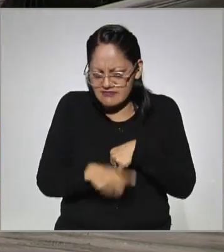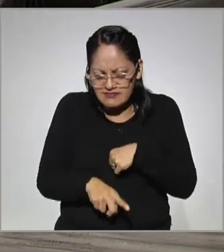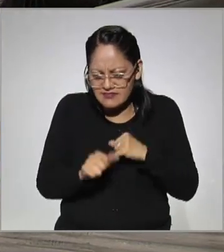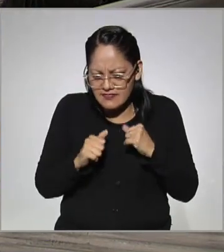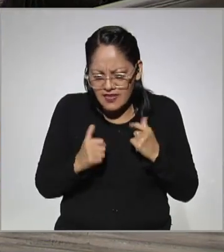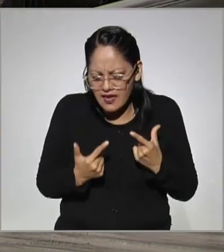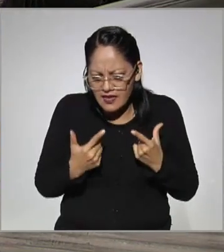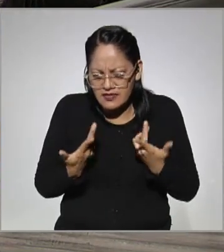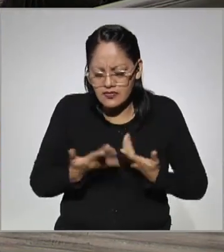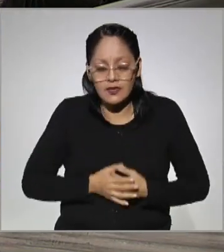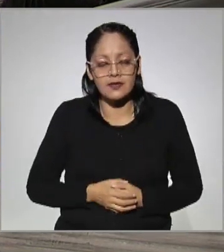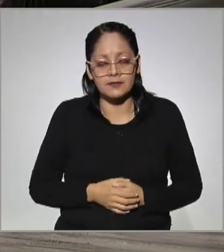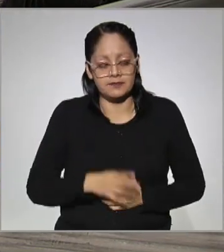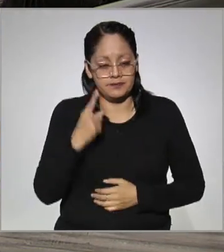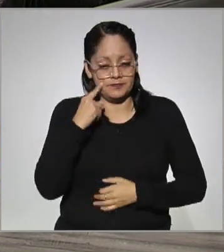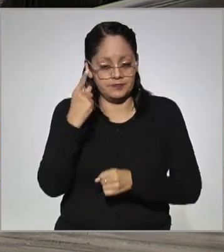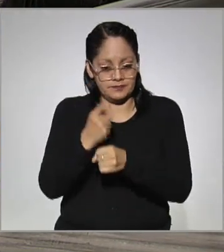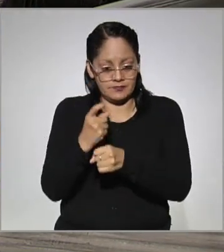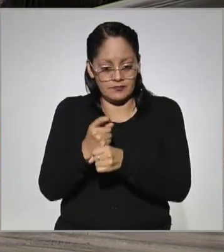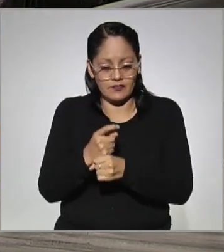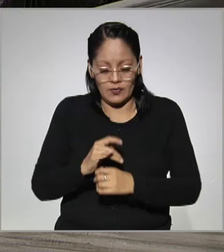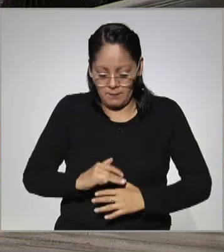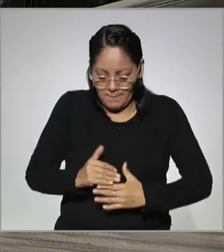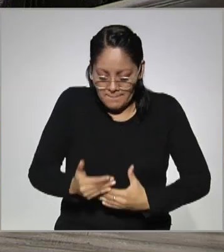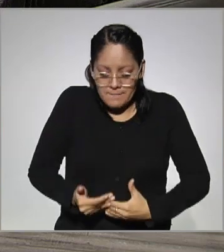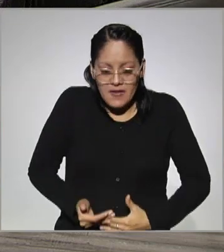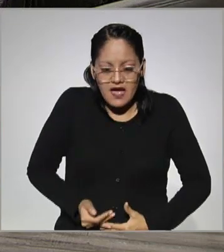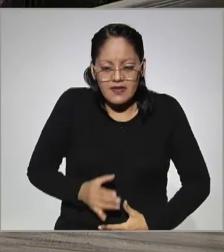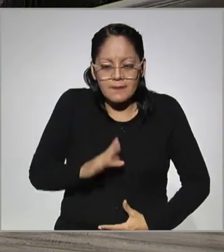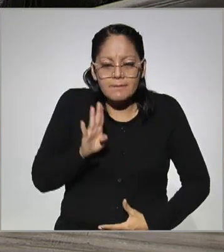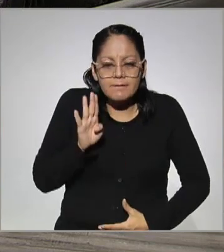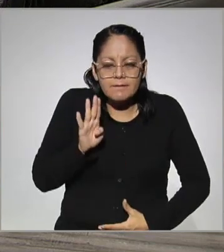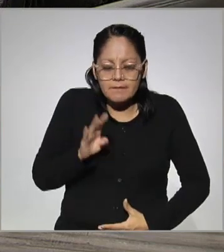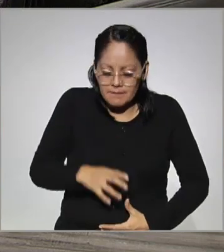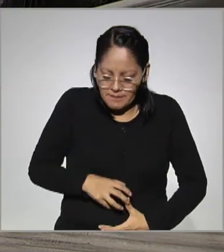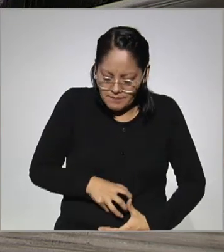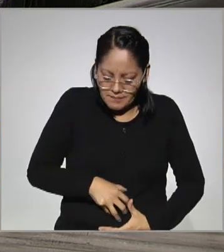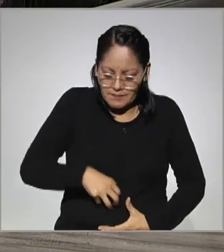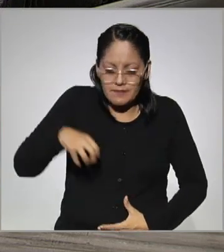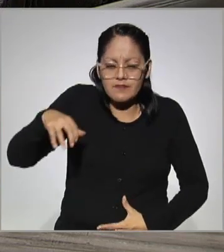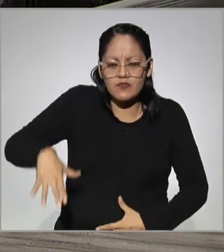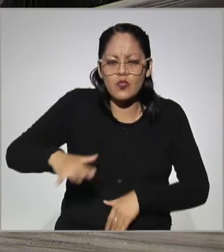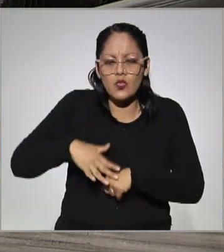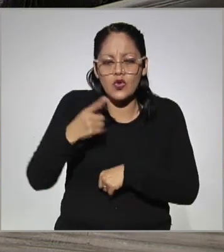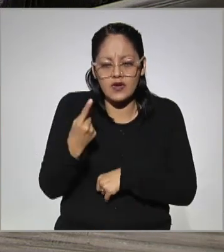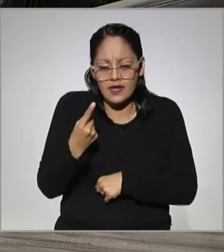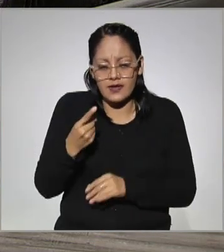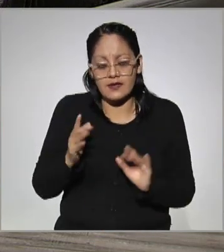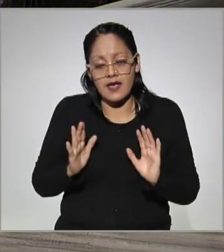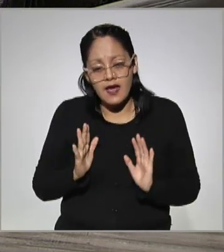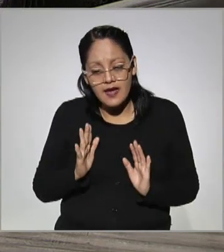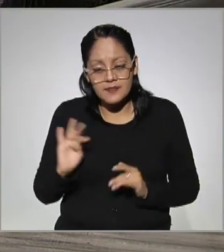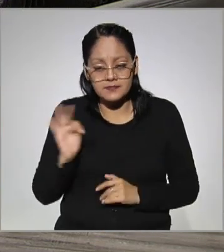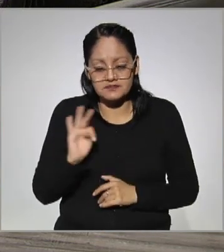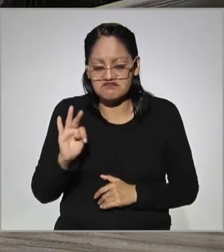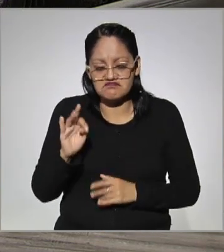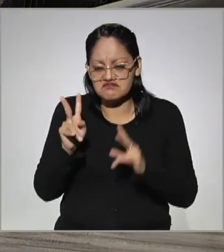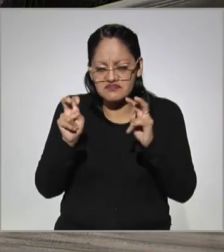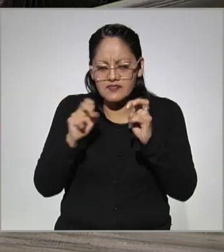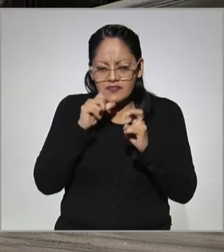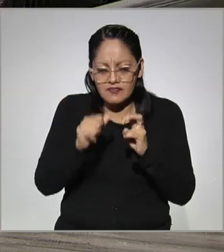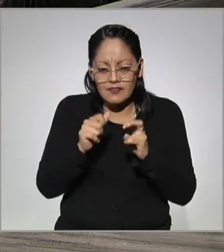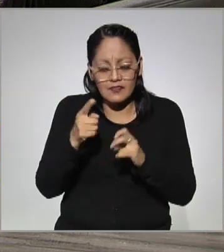no tiene, hay que ver primero por qué le quitaron la matriz, ¿verdad? Si no fue por algún tema de premalignidad cervical, no tendría